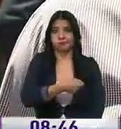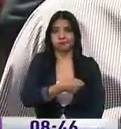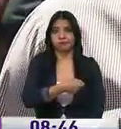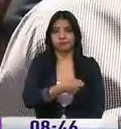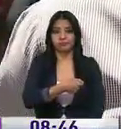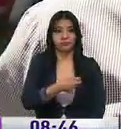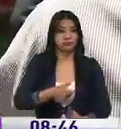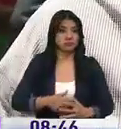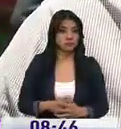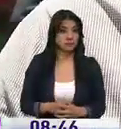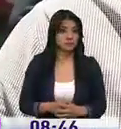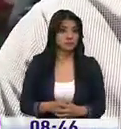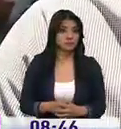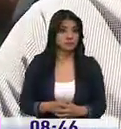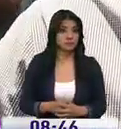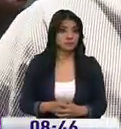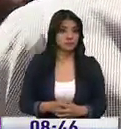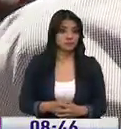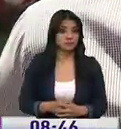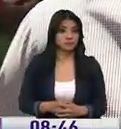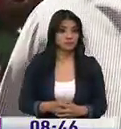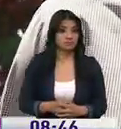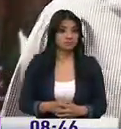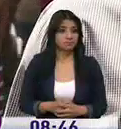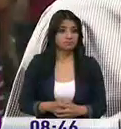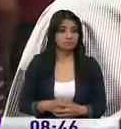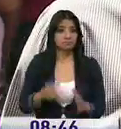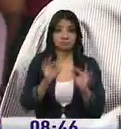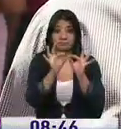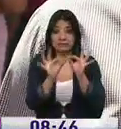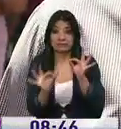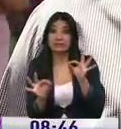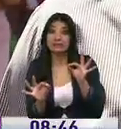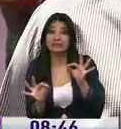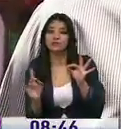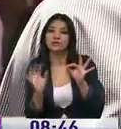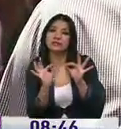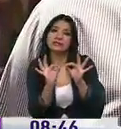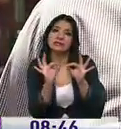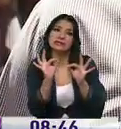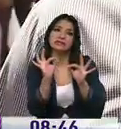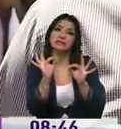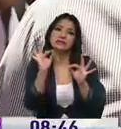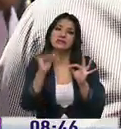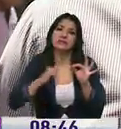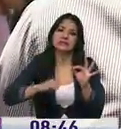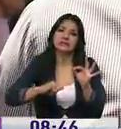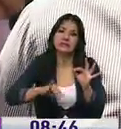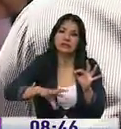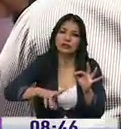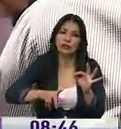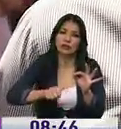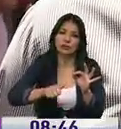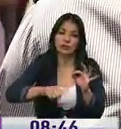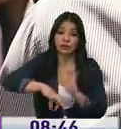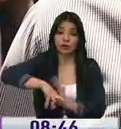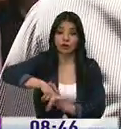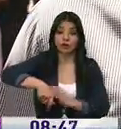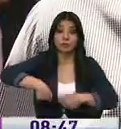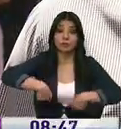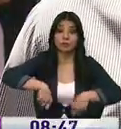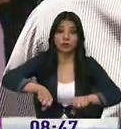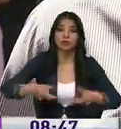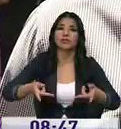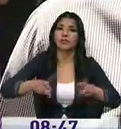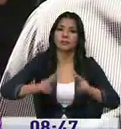aparentemente no tiene una baja como quisiéramos. Tengo entendido que el robo a motocicletas también es el